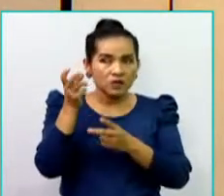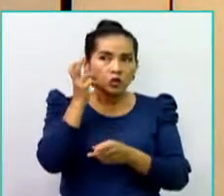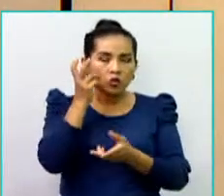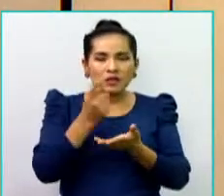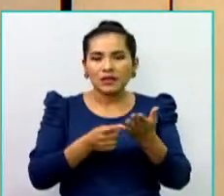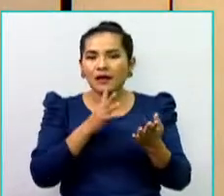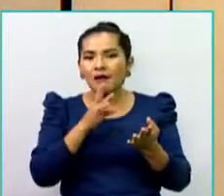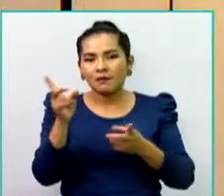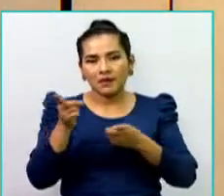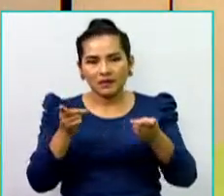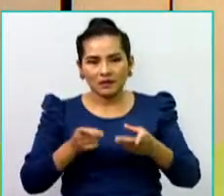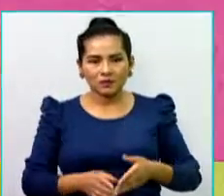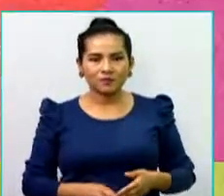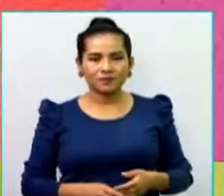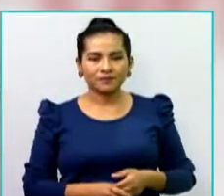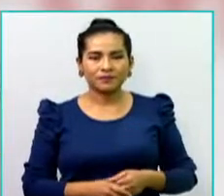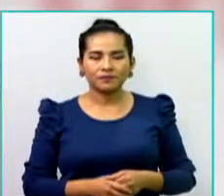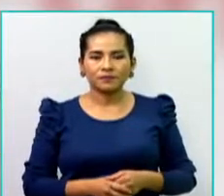nos dice.